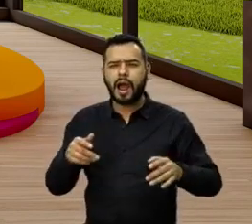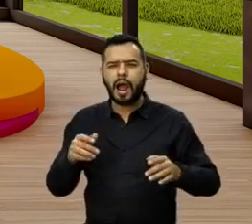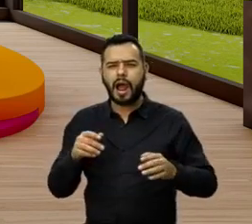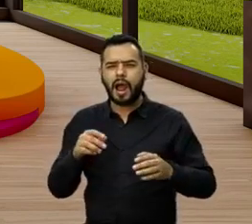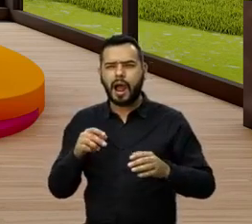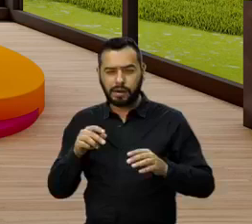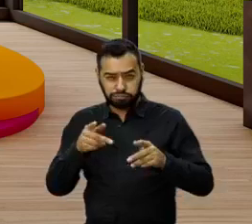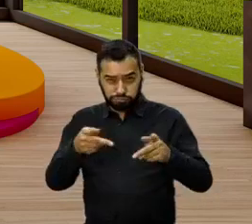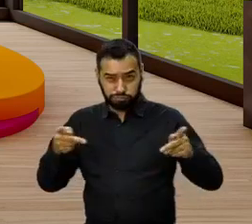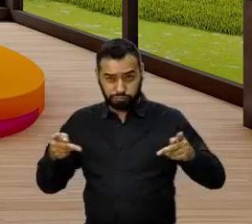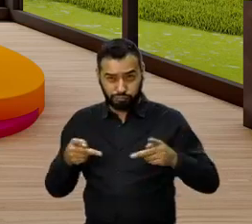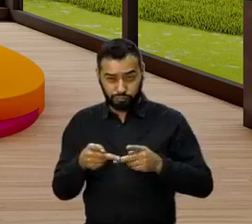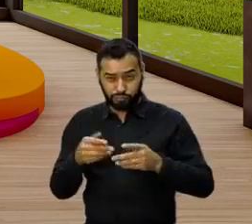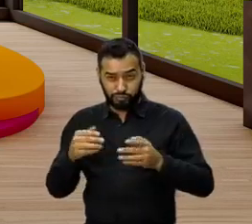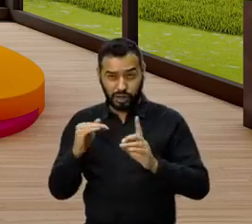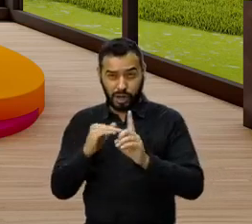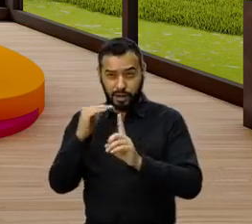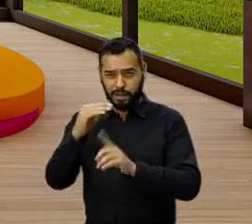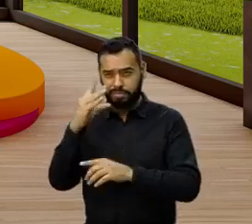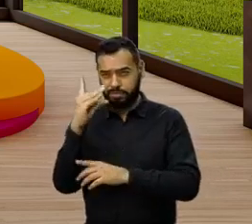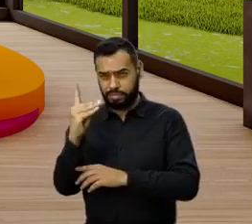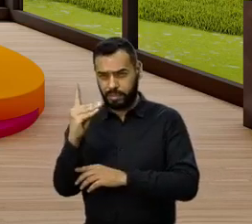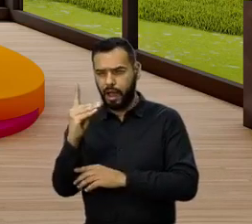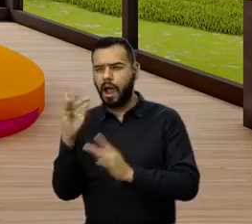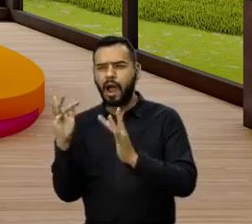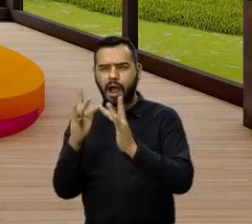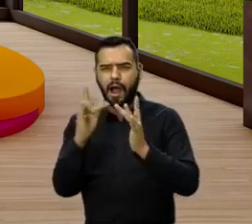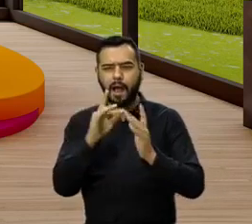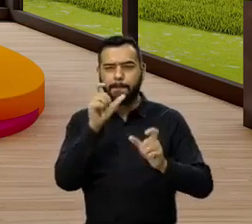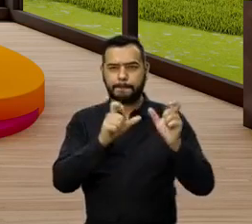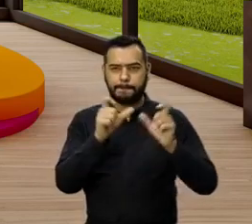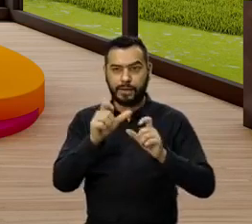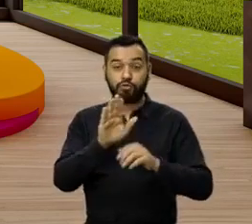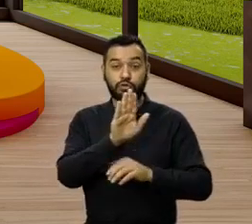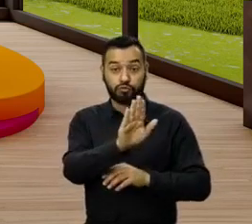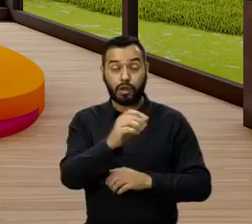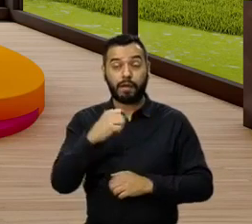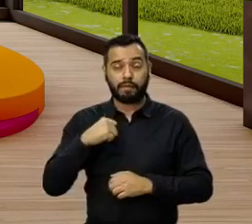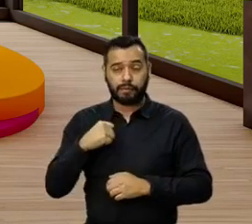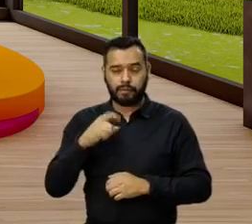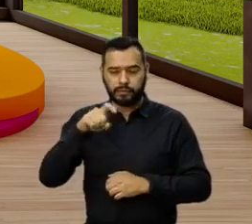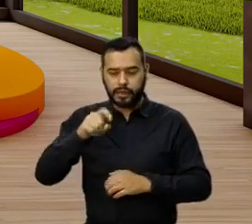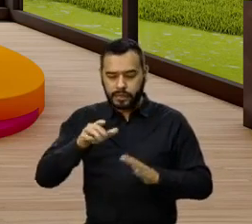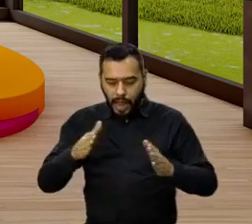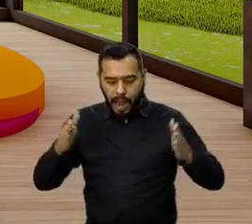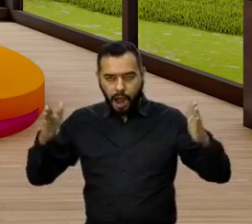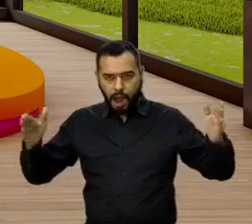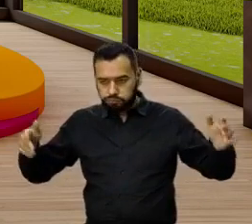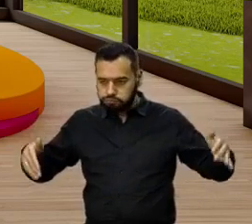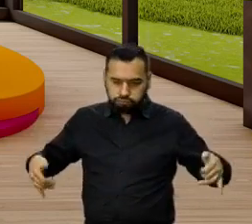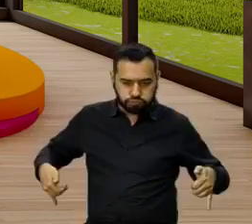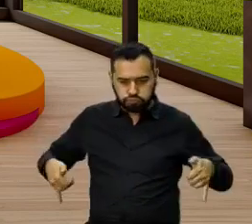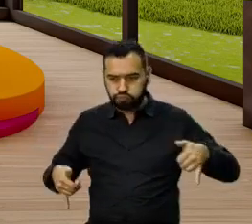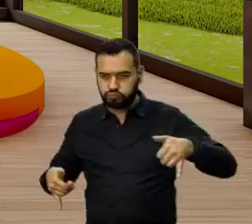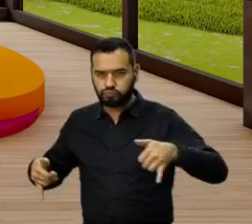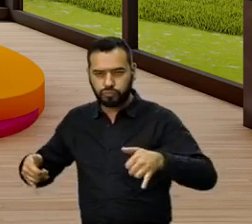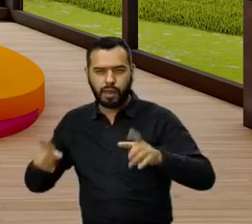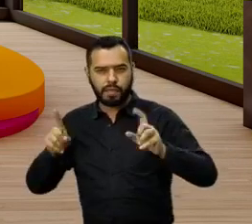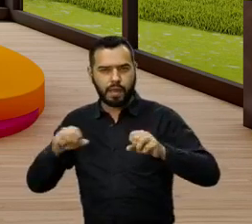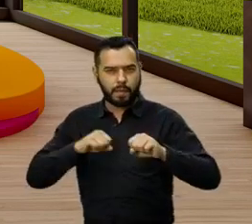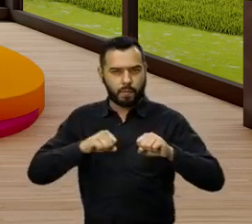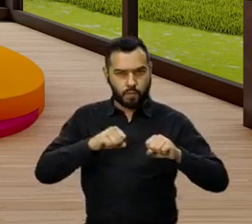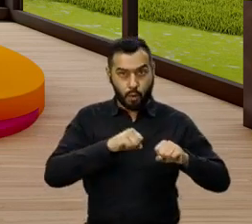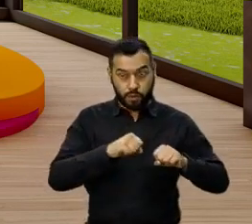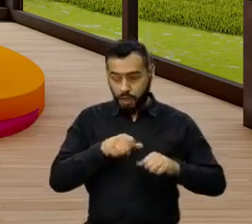tipo de como lo pudimos ver en el vídeo que aplica para las personas que como usted necesita un espacio más amplio más como por tema de movilidad